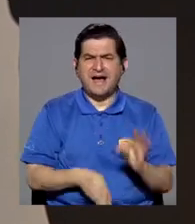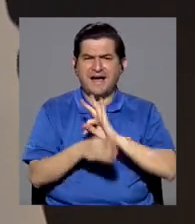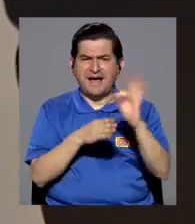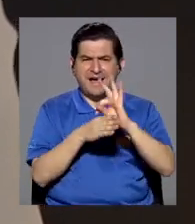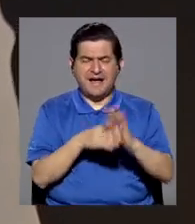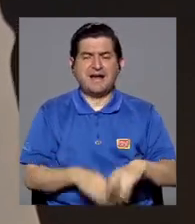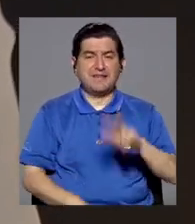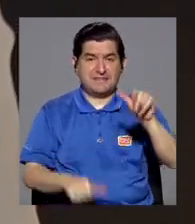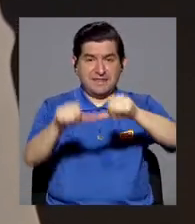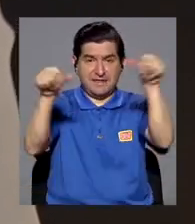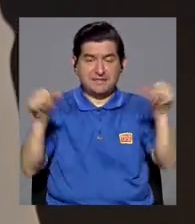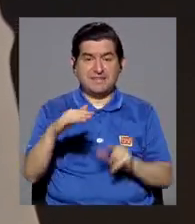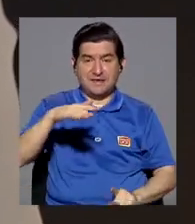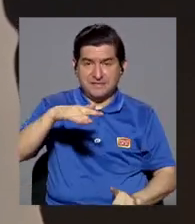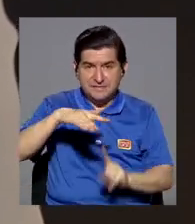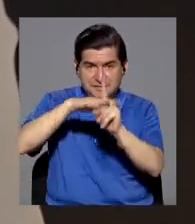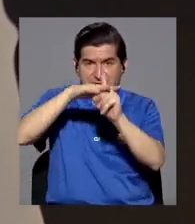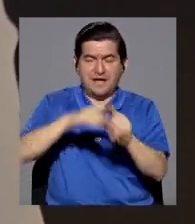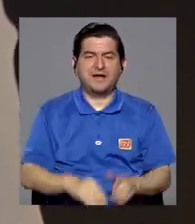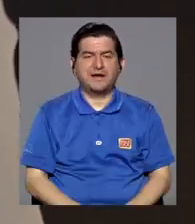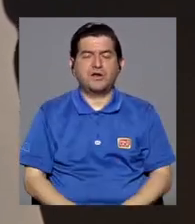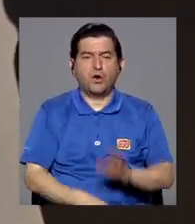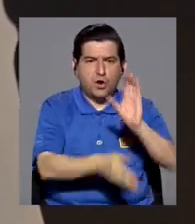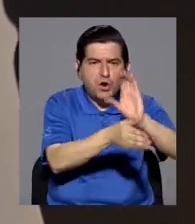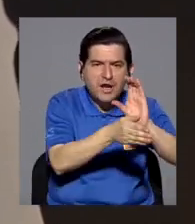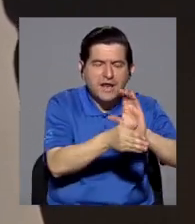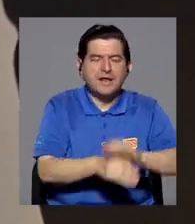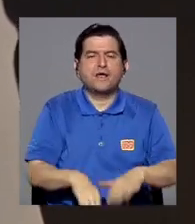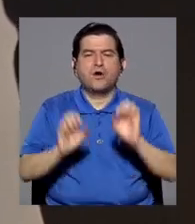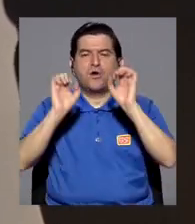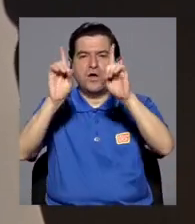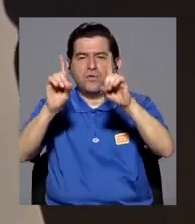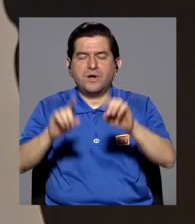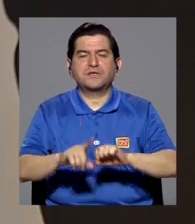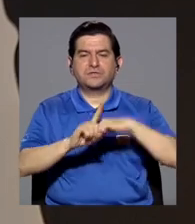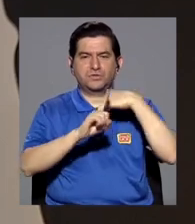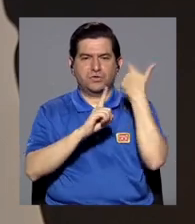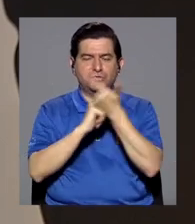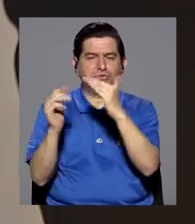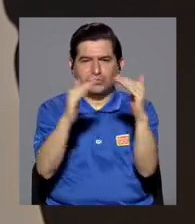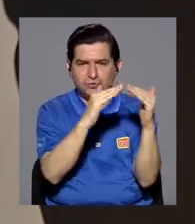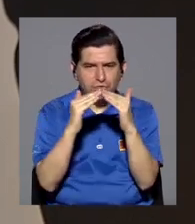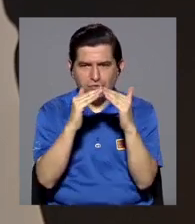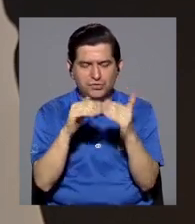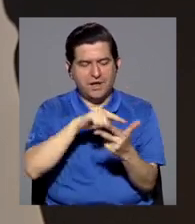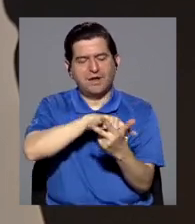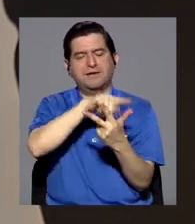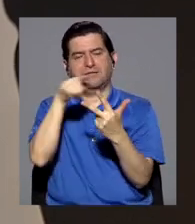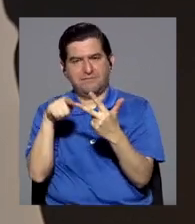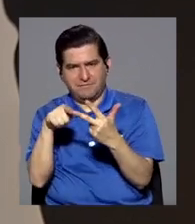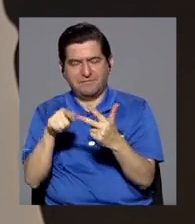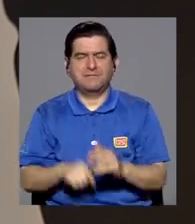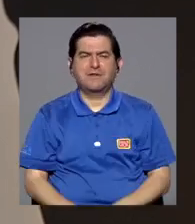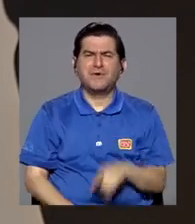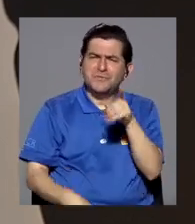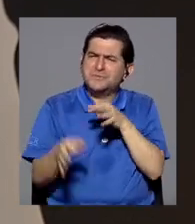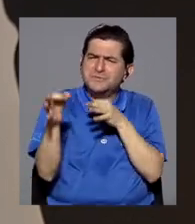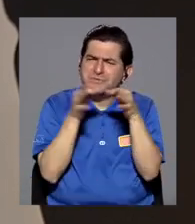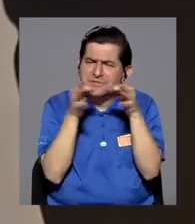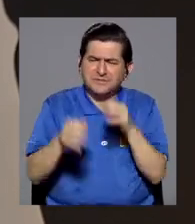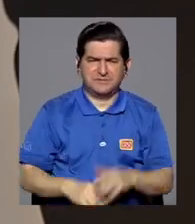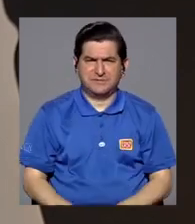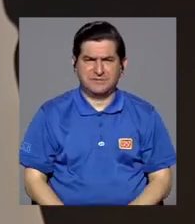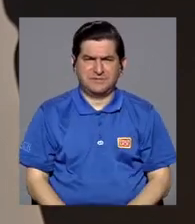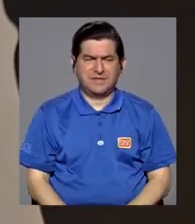tres ámbitos principalmente el clínico el educativo y el social comunitario me gustaría que nos conteste